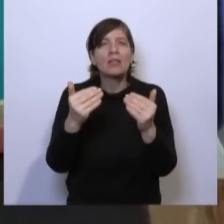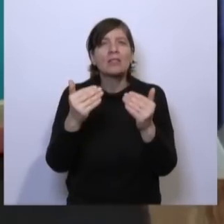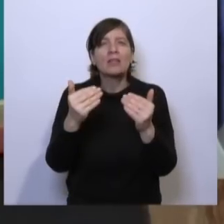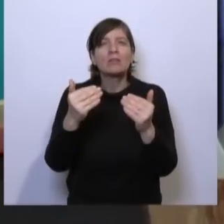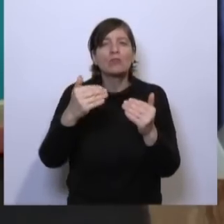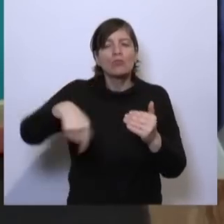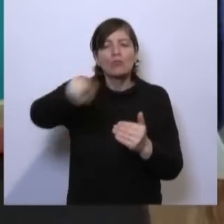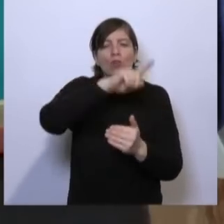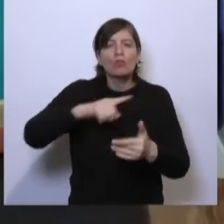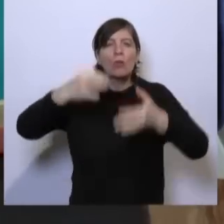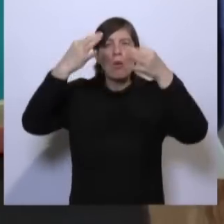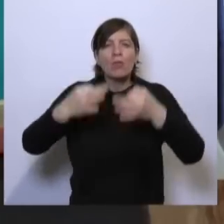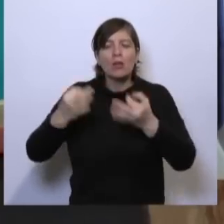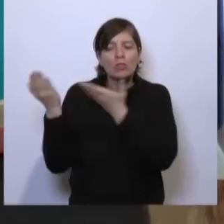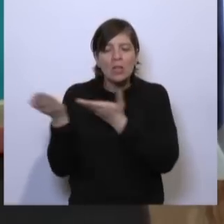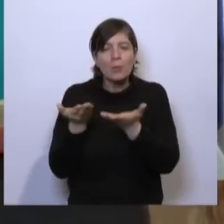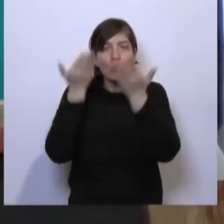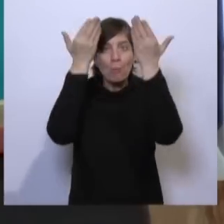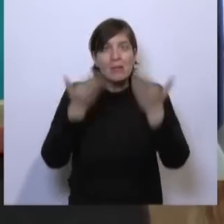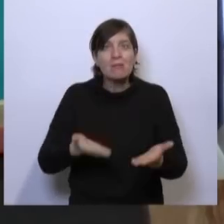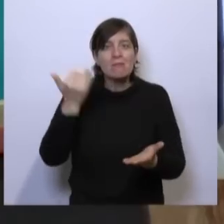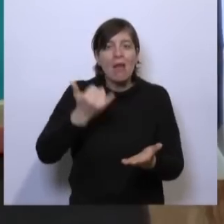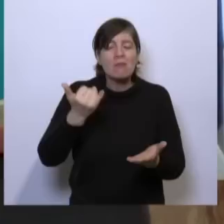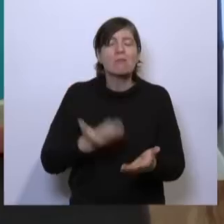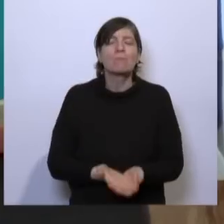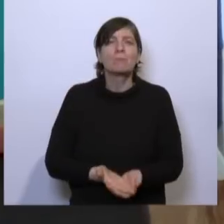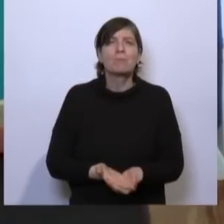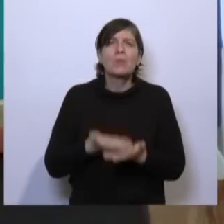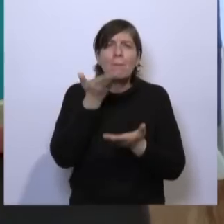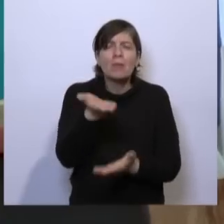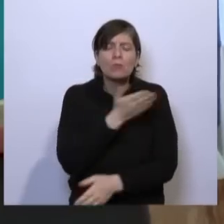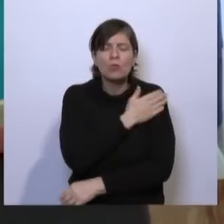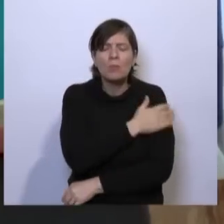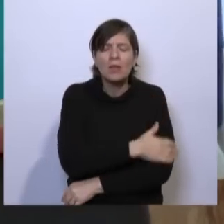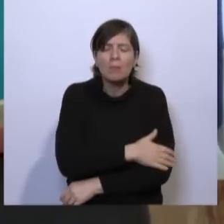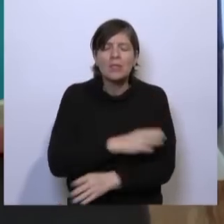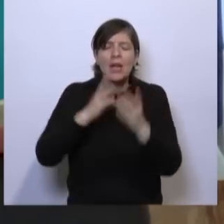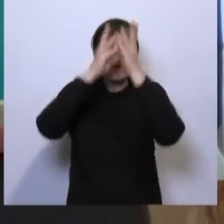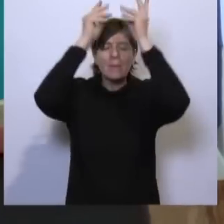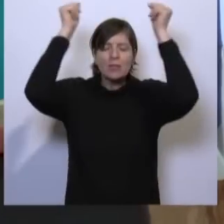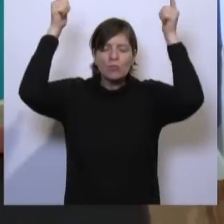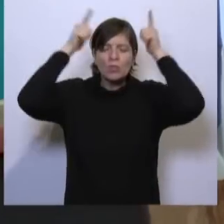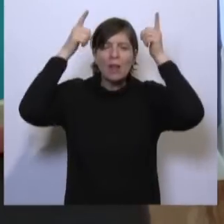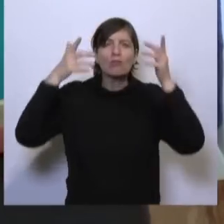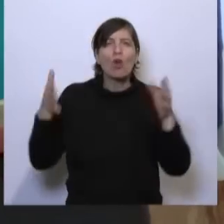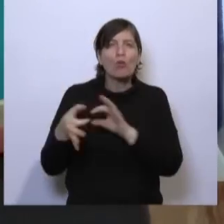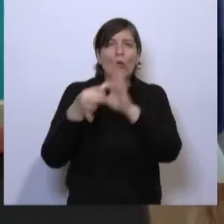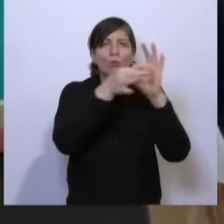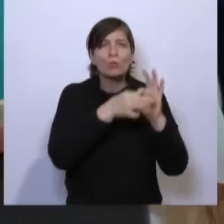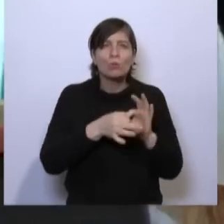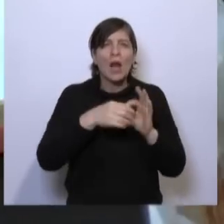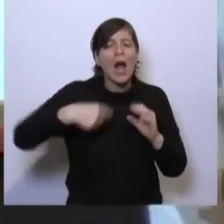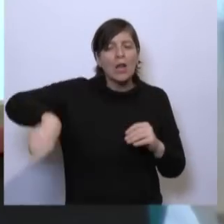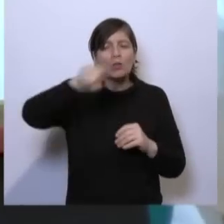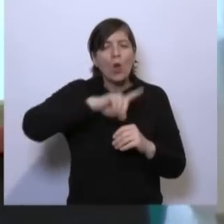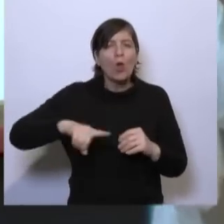gracias porque nos haces dignos de servirte en tu presencia. Te pedimos humildemente que el Espíritu Santo congregue en la unidad